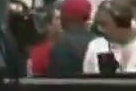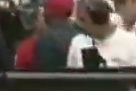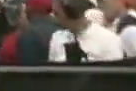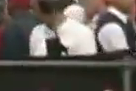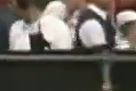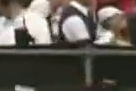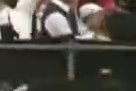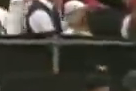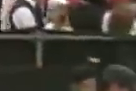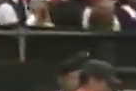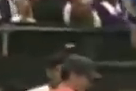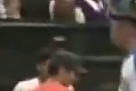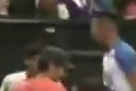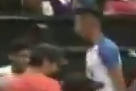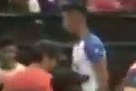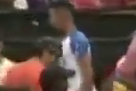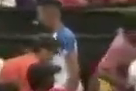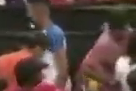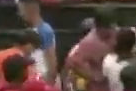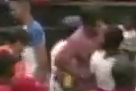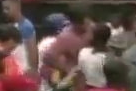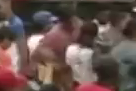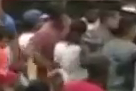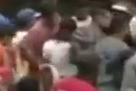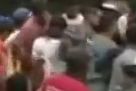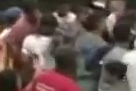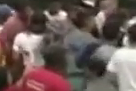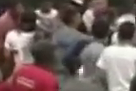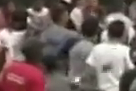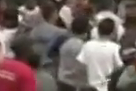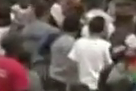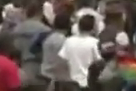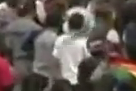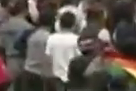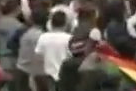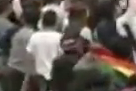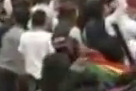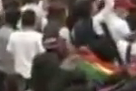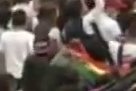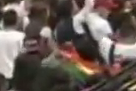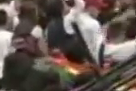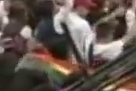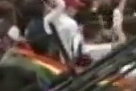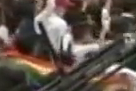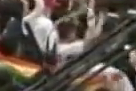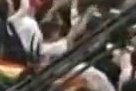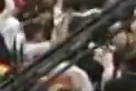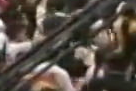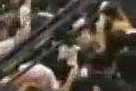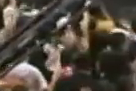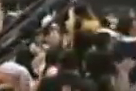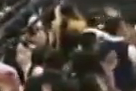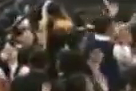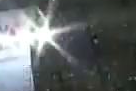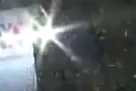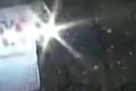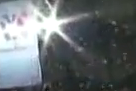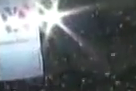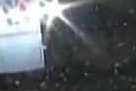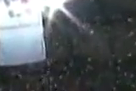paz, Nicolás Maduro, en los próximos comicios presidenciales pautados para el primer cuatrimestre del